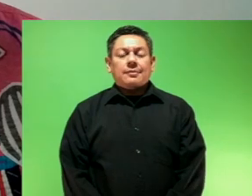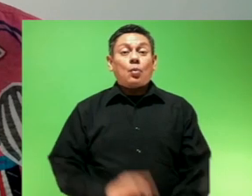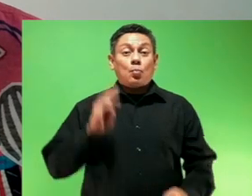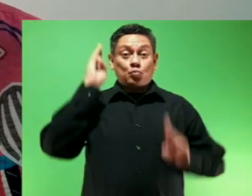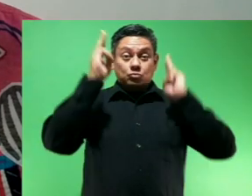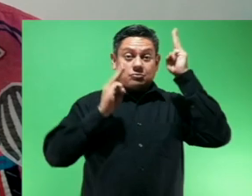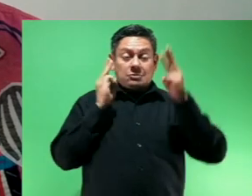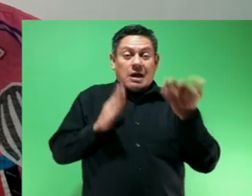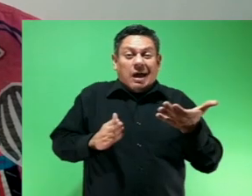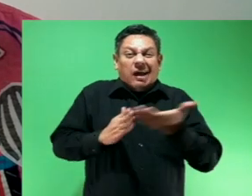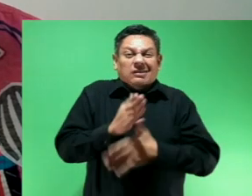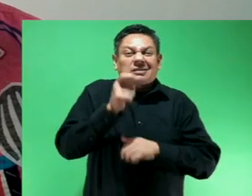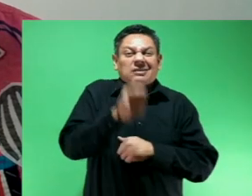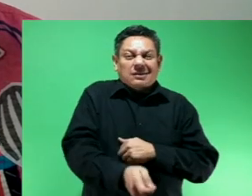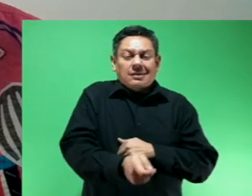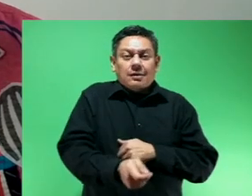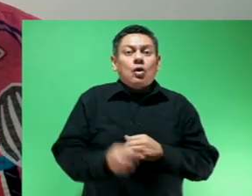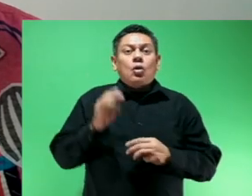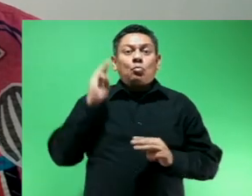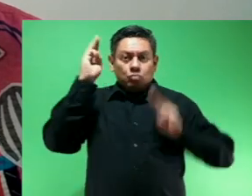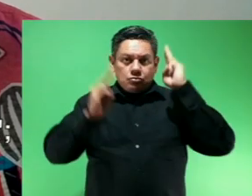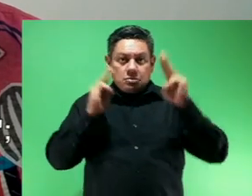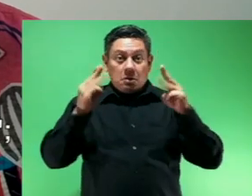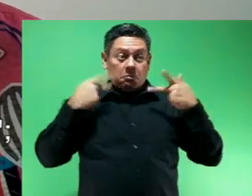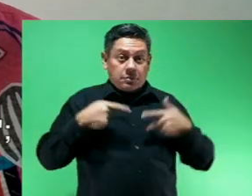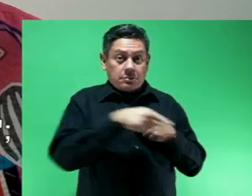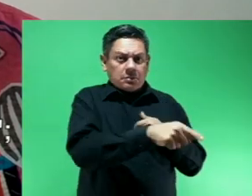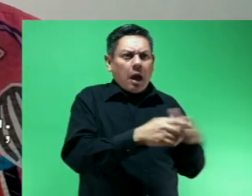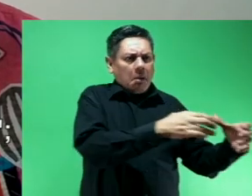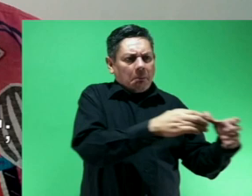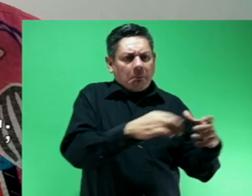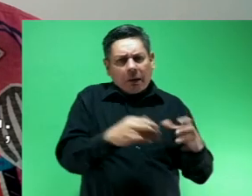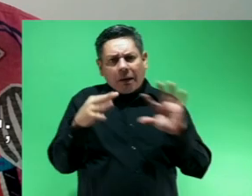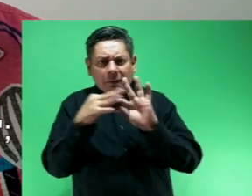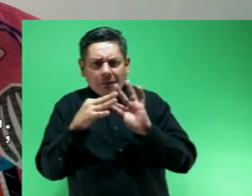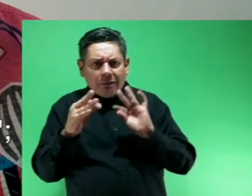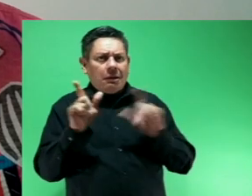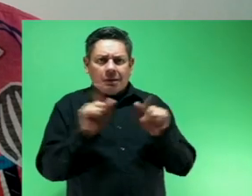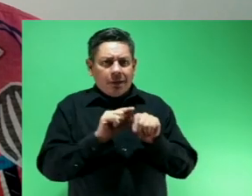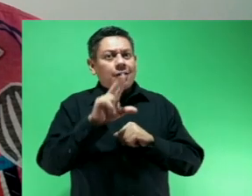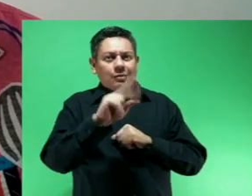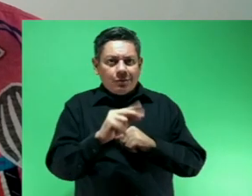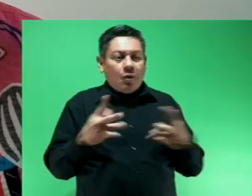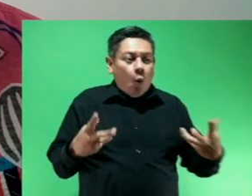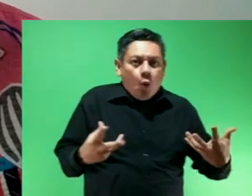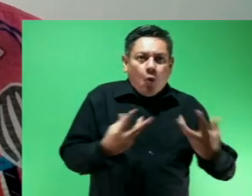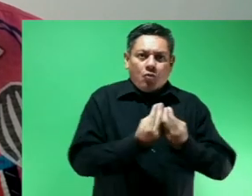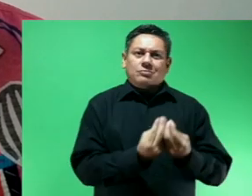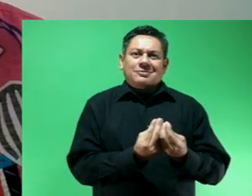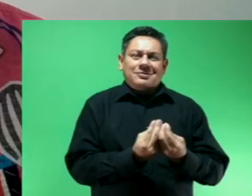un museo accesible no es un museo para sí no es un museo con es un museo